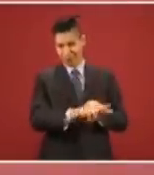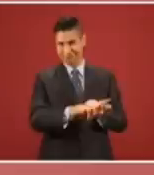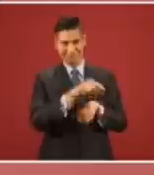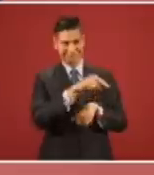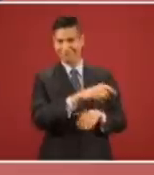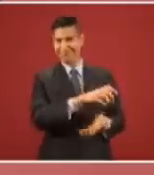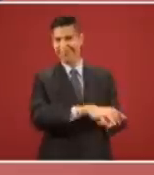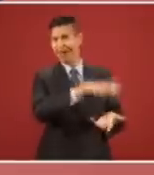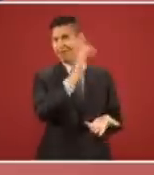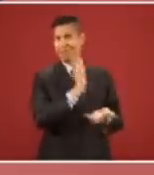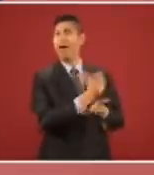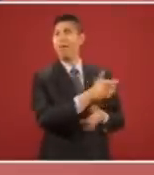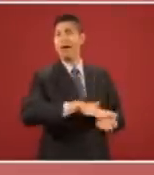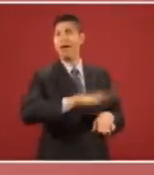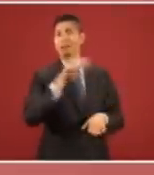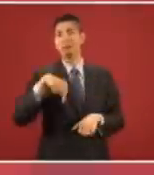Entonces,